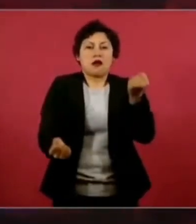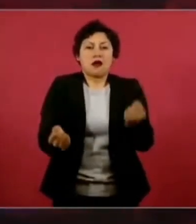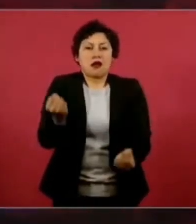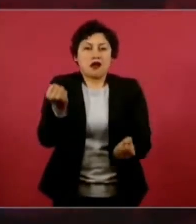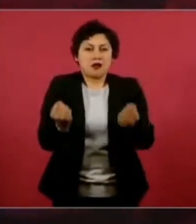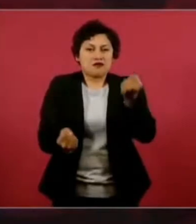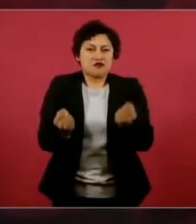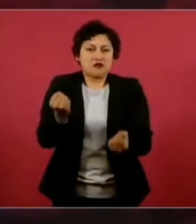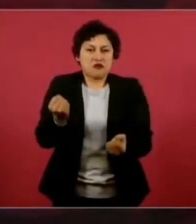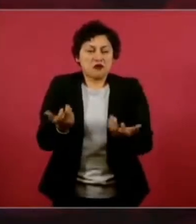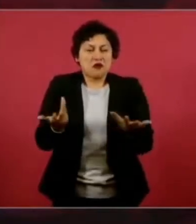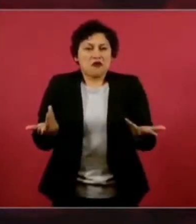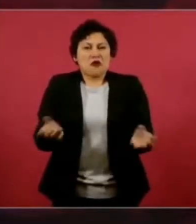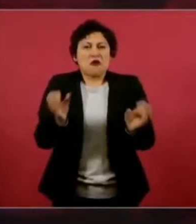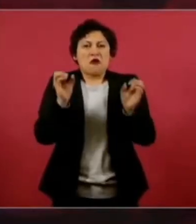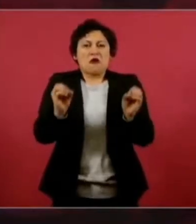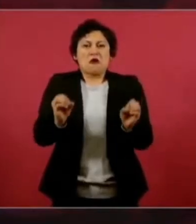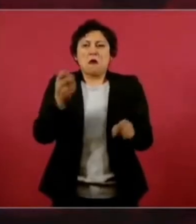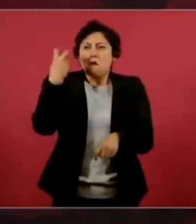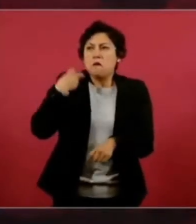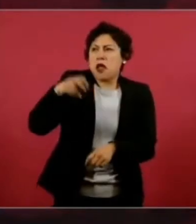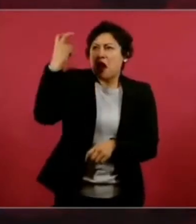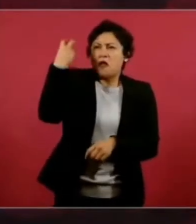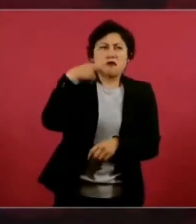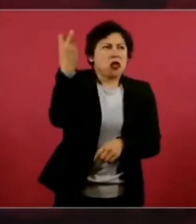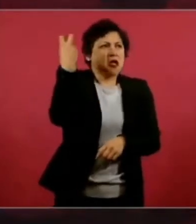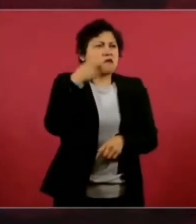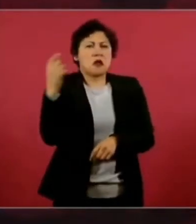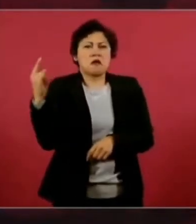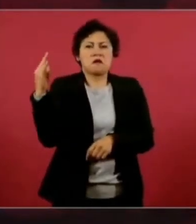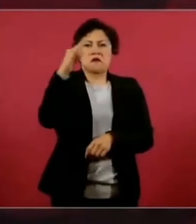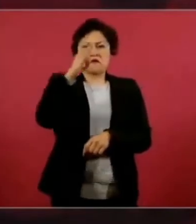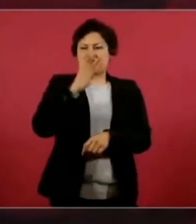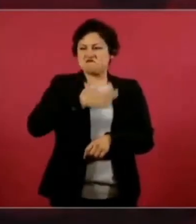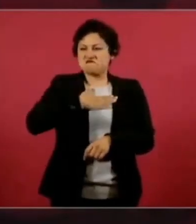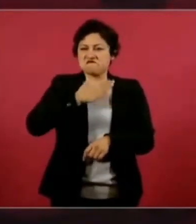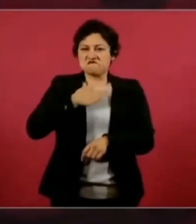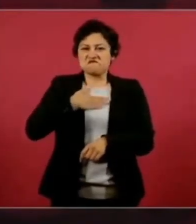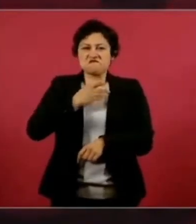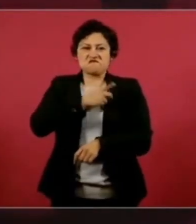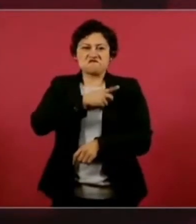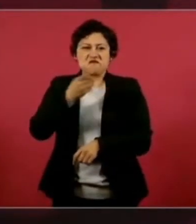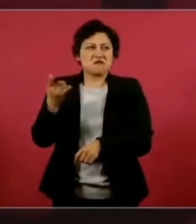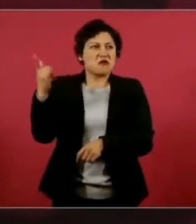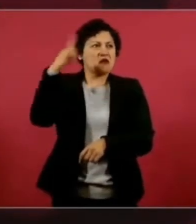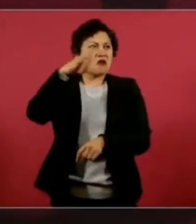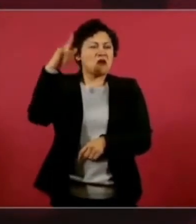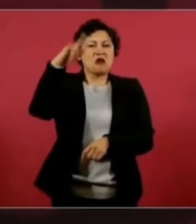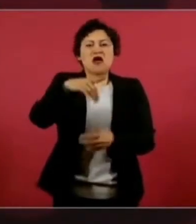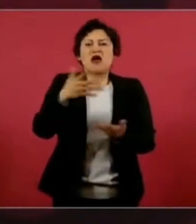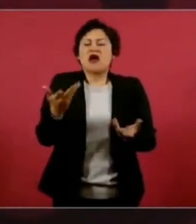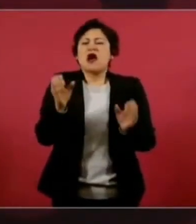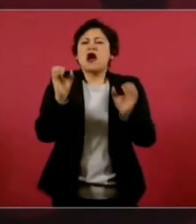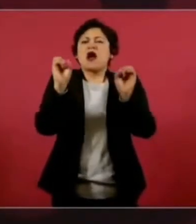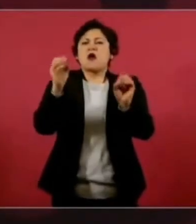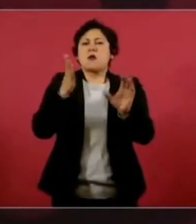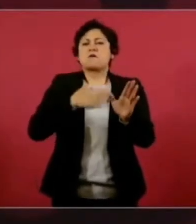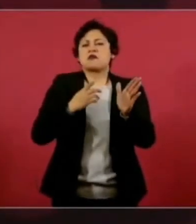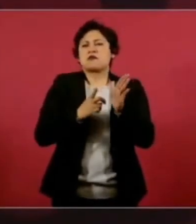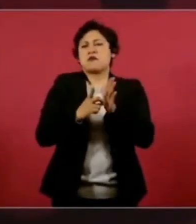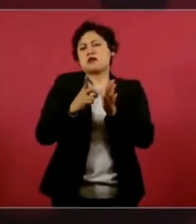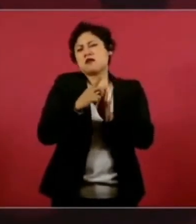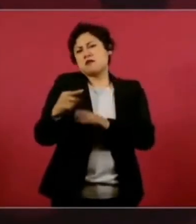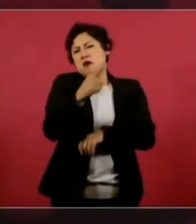los aviones particulares, los departamentos en Miami, en Nueva